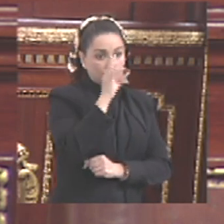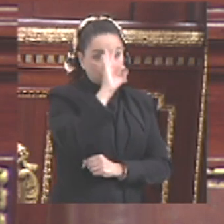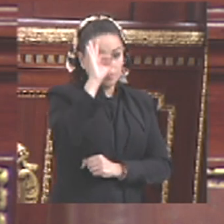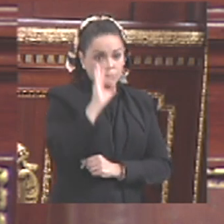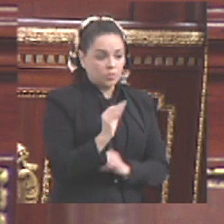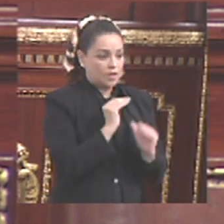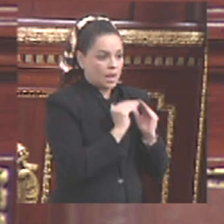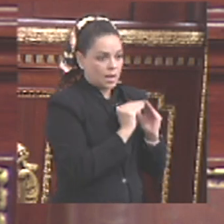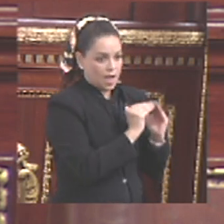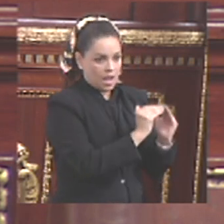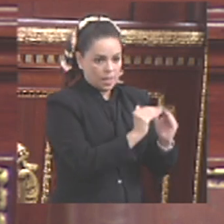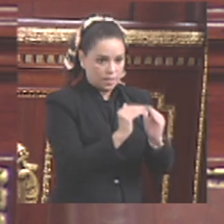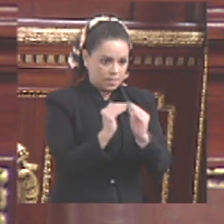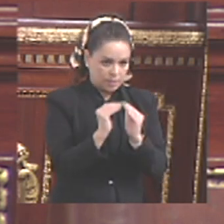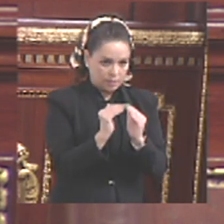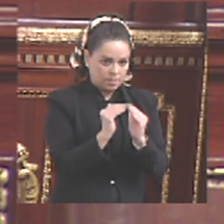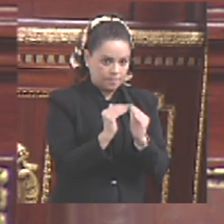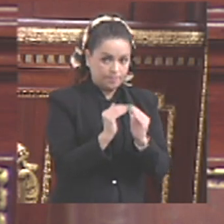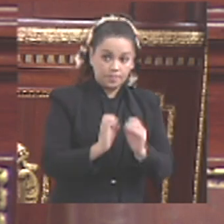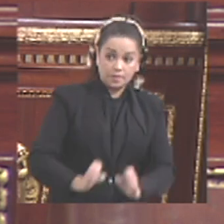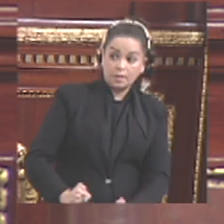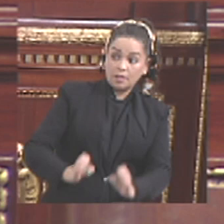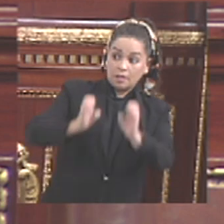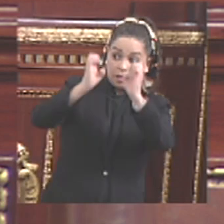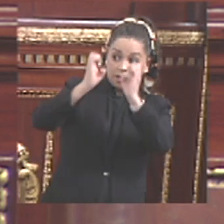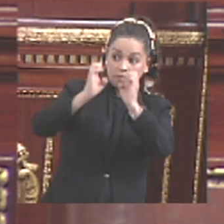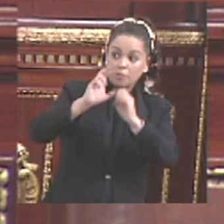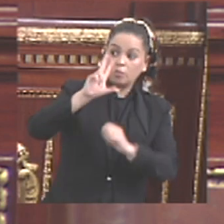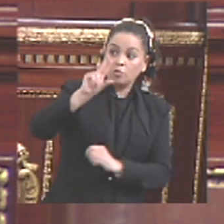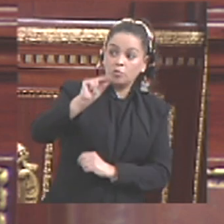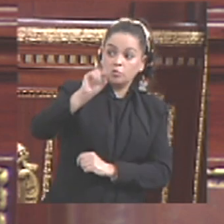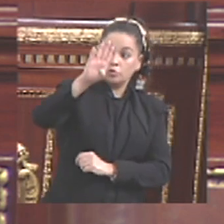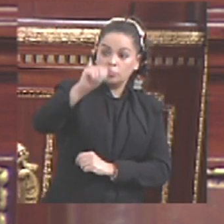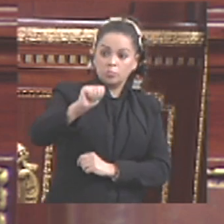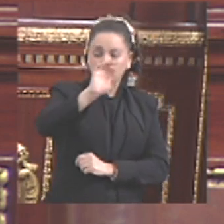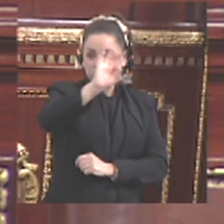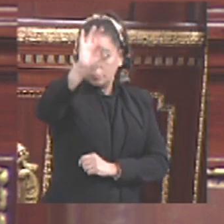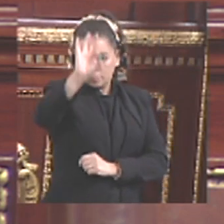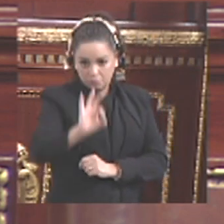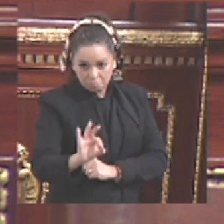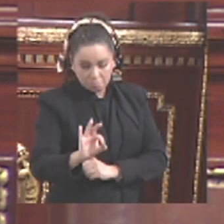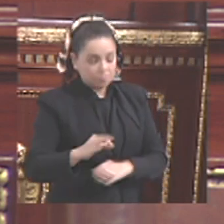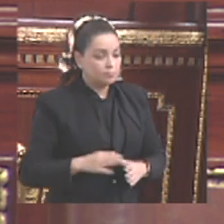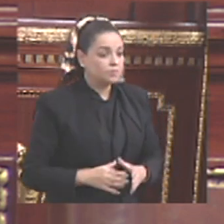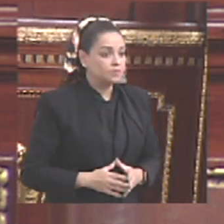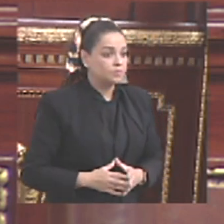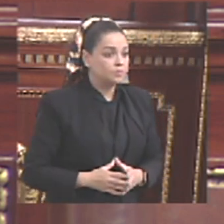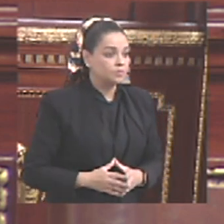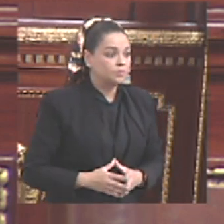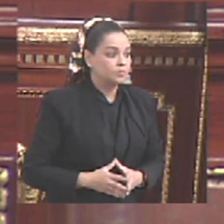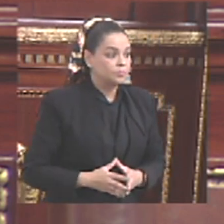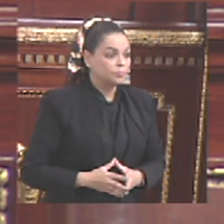94%, vivienda multifamiliar, el 89%.